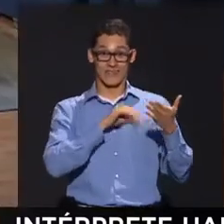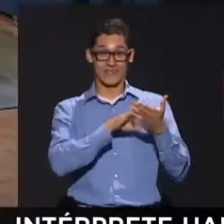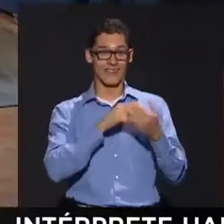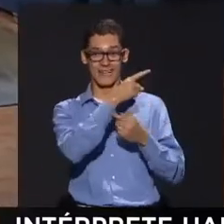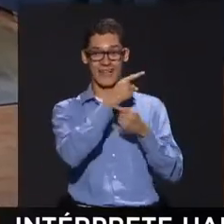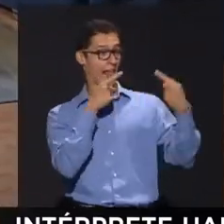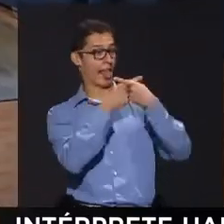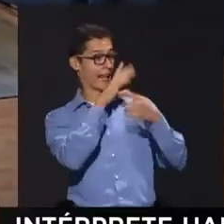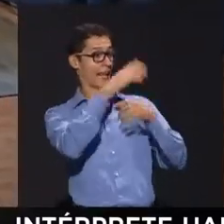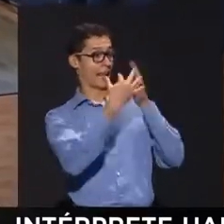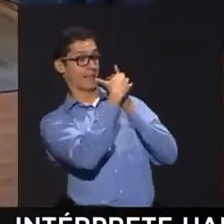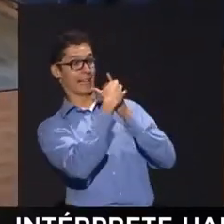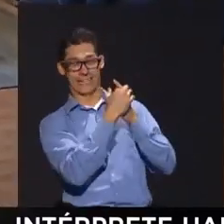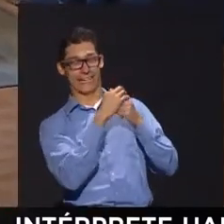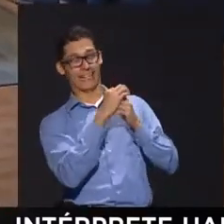Dijo que lo que diga.